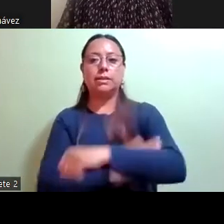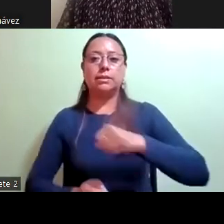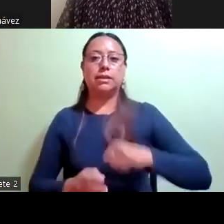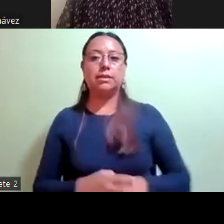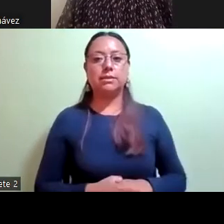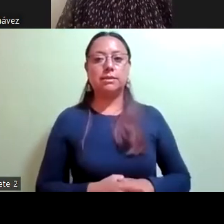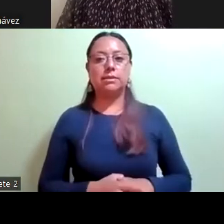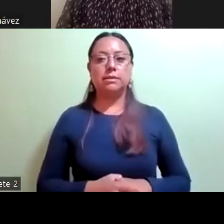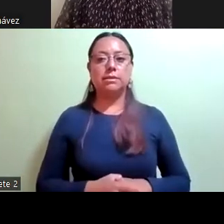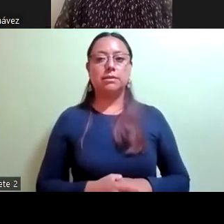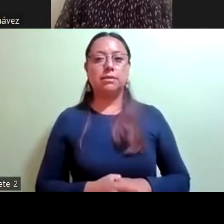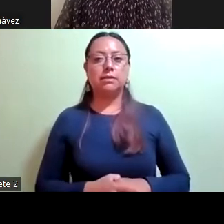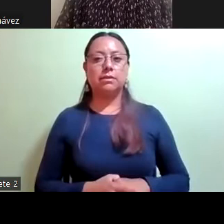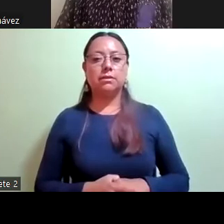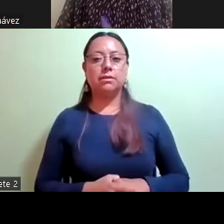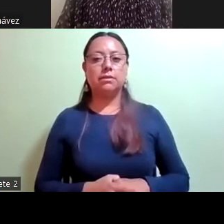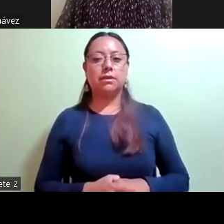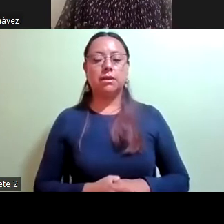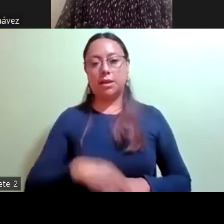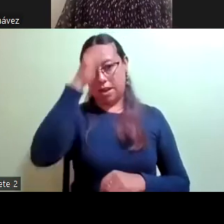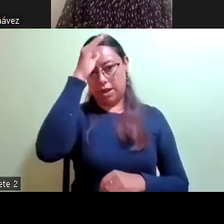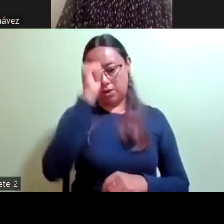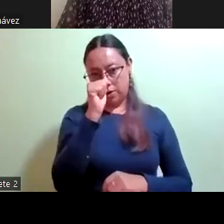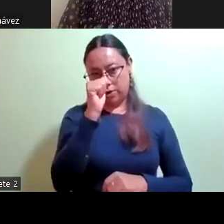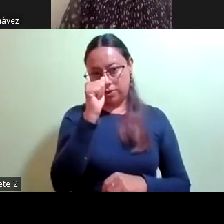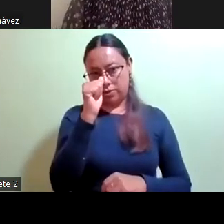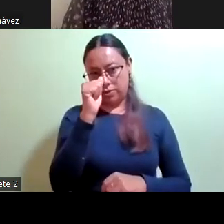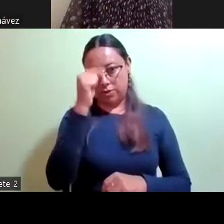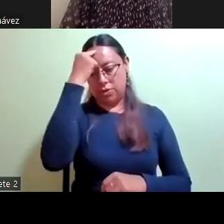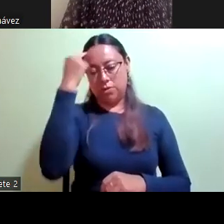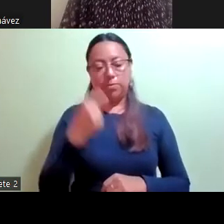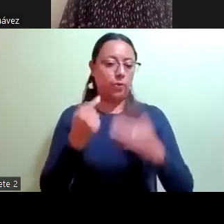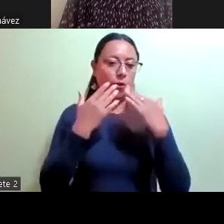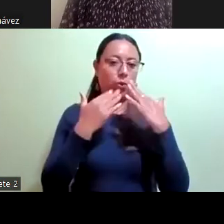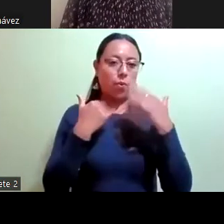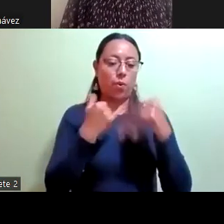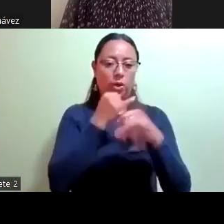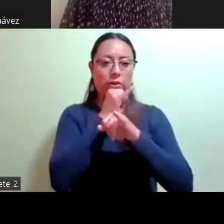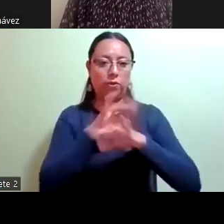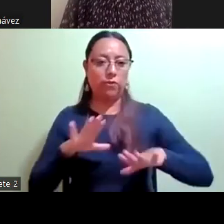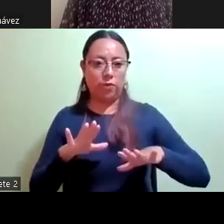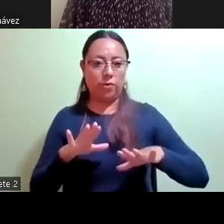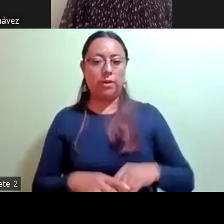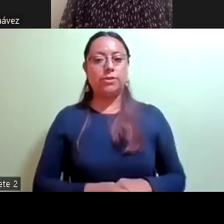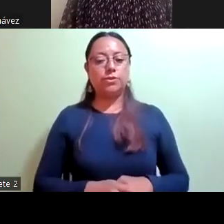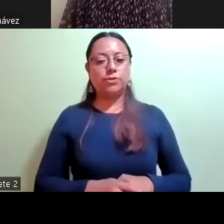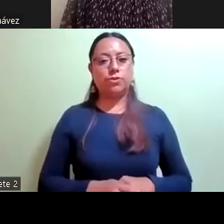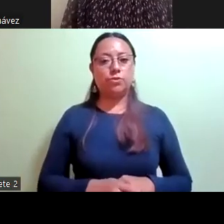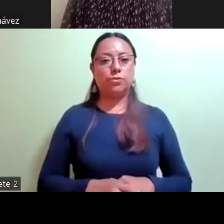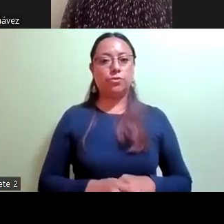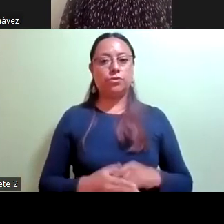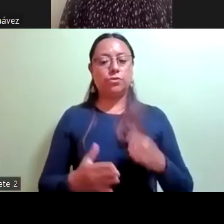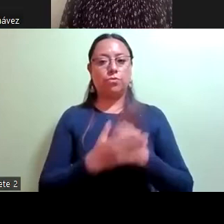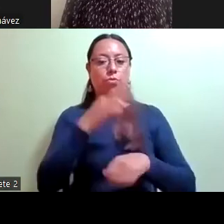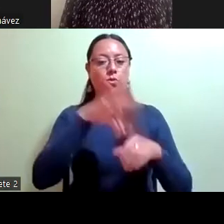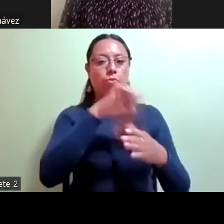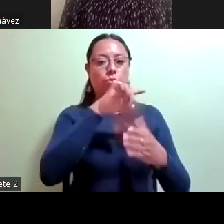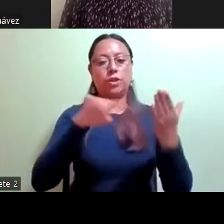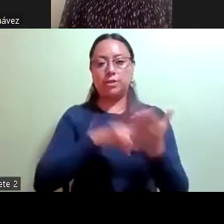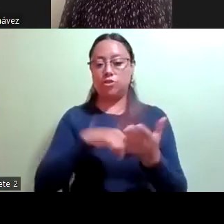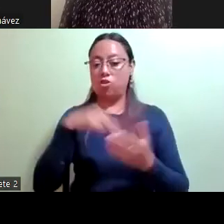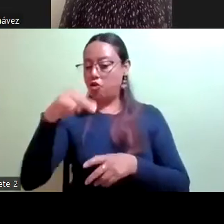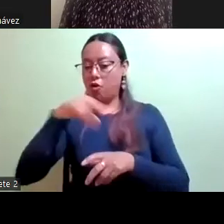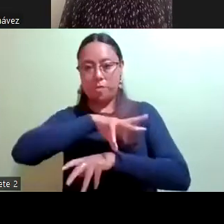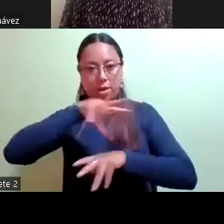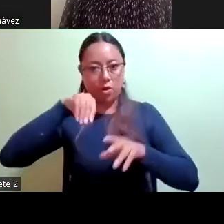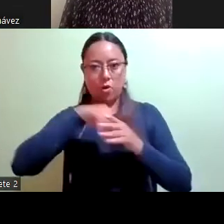Transparencia el acuerdo de declaración de inexistencia de información a través de la votación nominal.